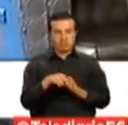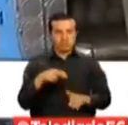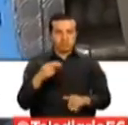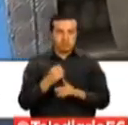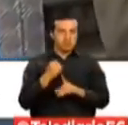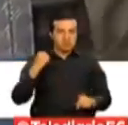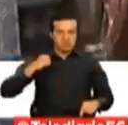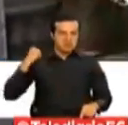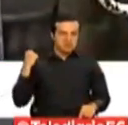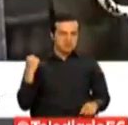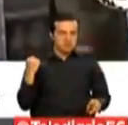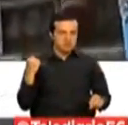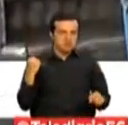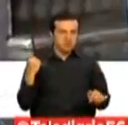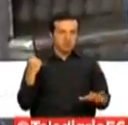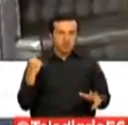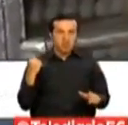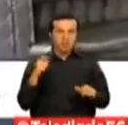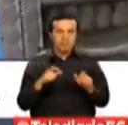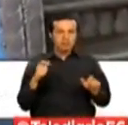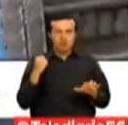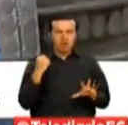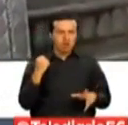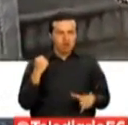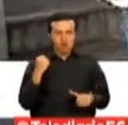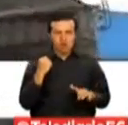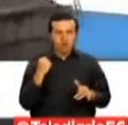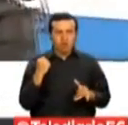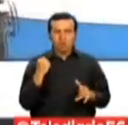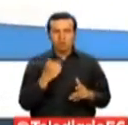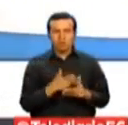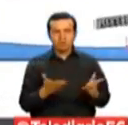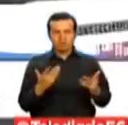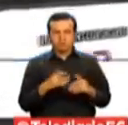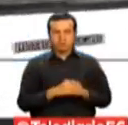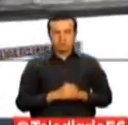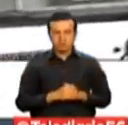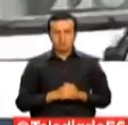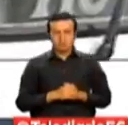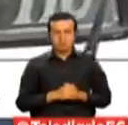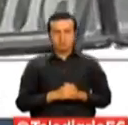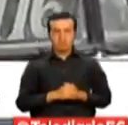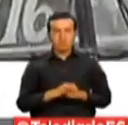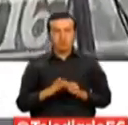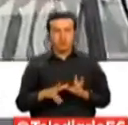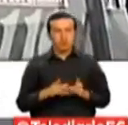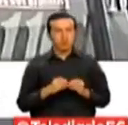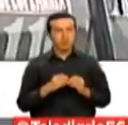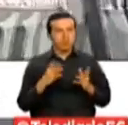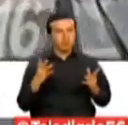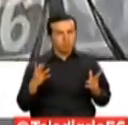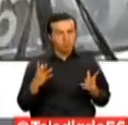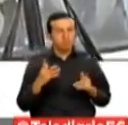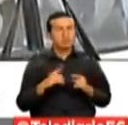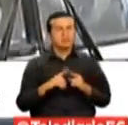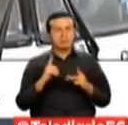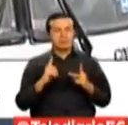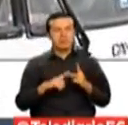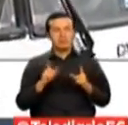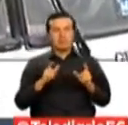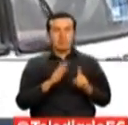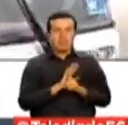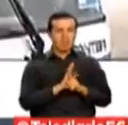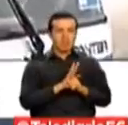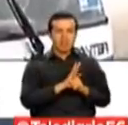intimidaban a las personas, a los usuarios en general, y estaban generando hurtos y también de alguna manera acosando